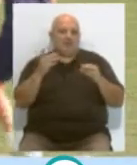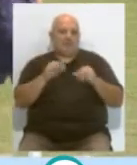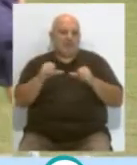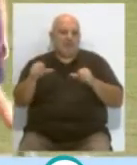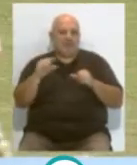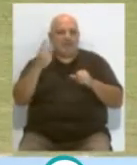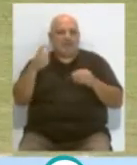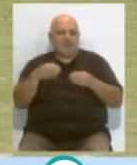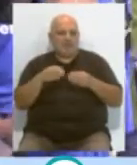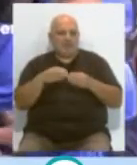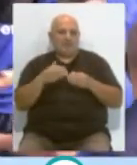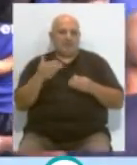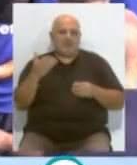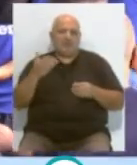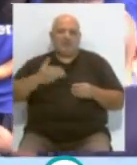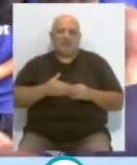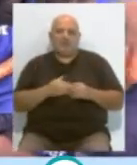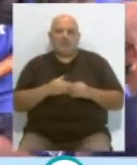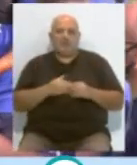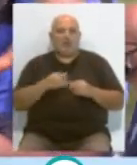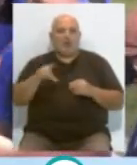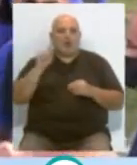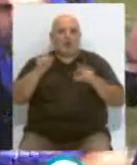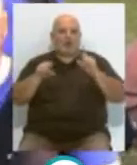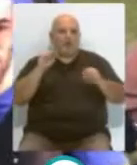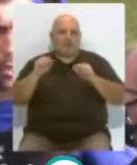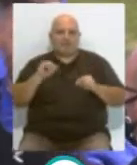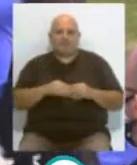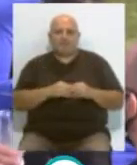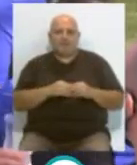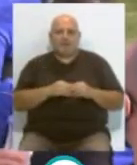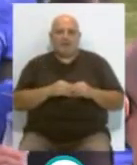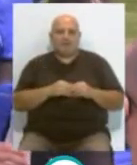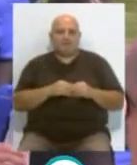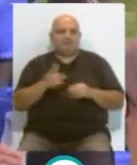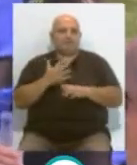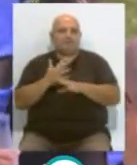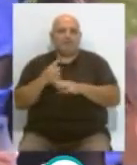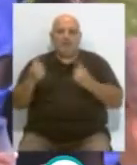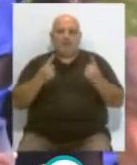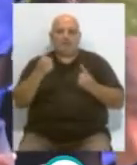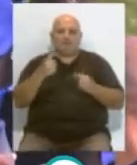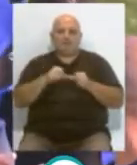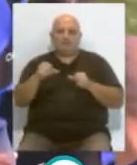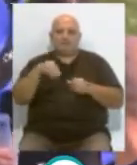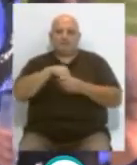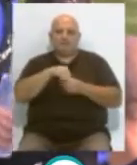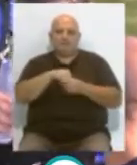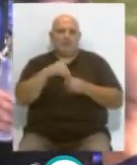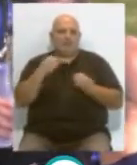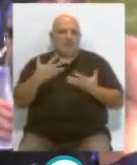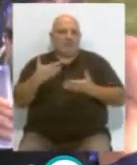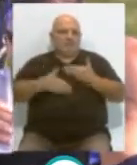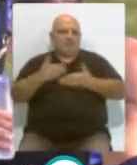en el primer equipo. Muy buena opción, me parece. Sí, no, son jugadores que yo creo que han rendido muy